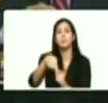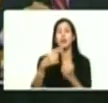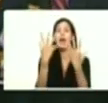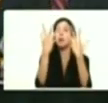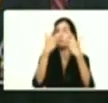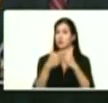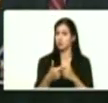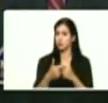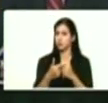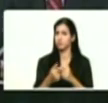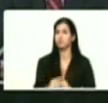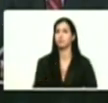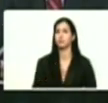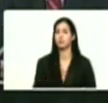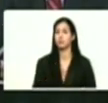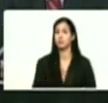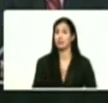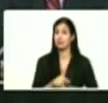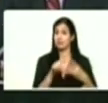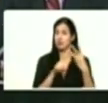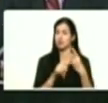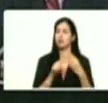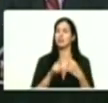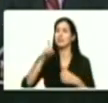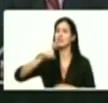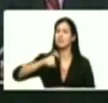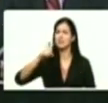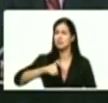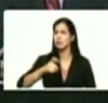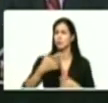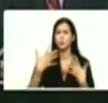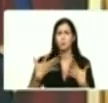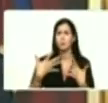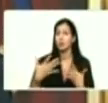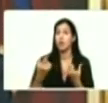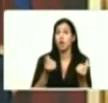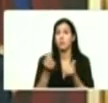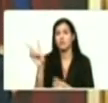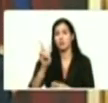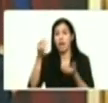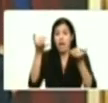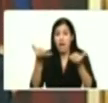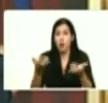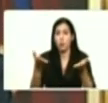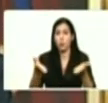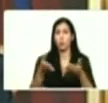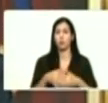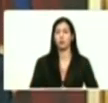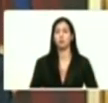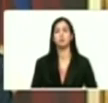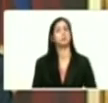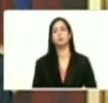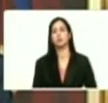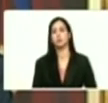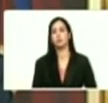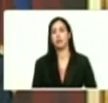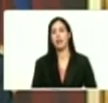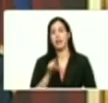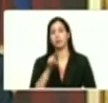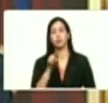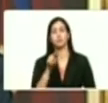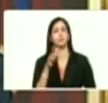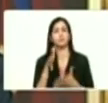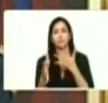eso es que nos dice la necesidad económica del país hoy y es lo que nos dice